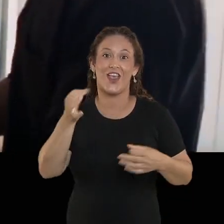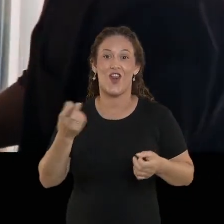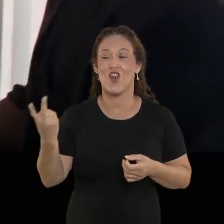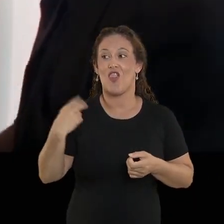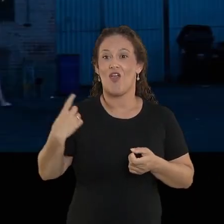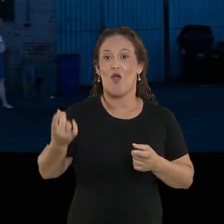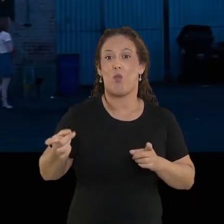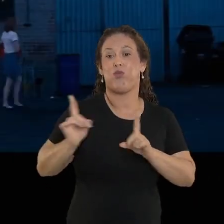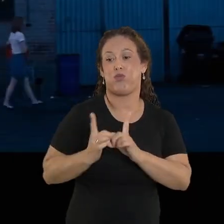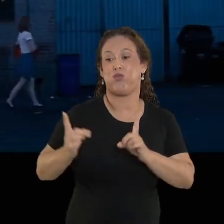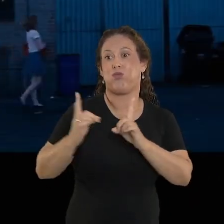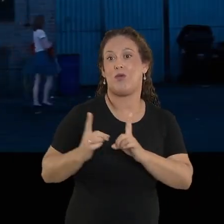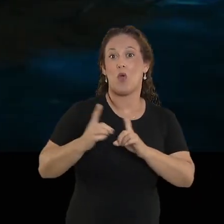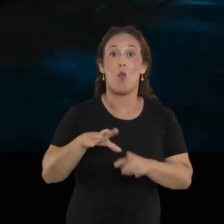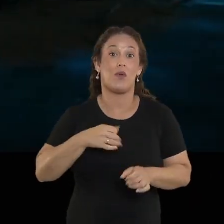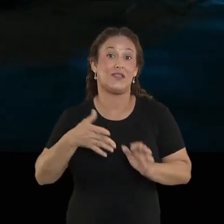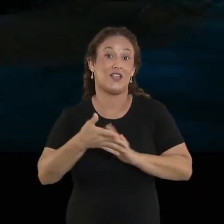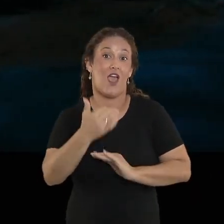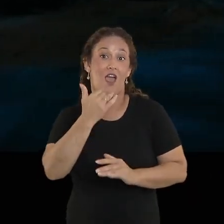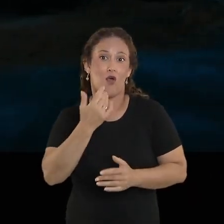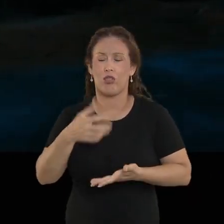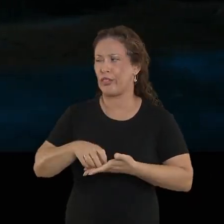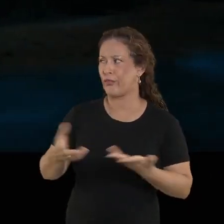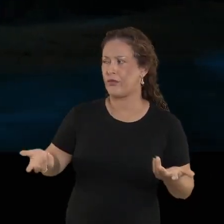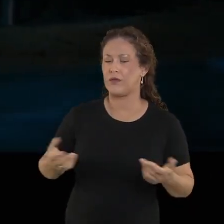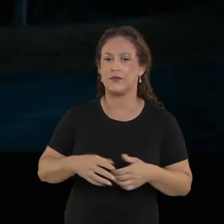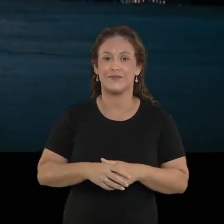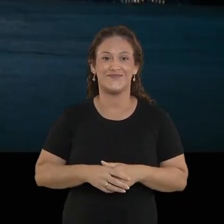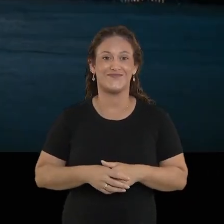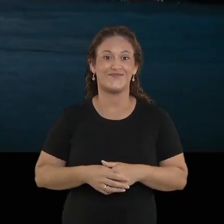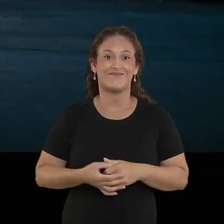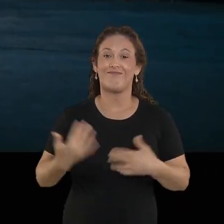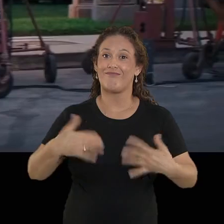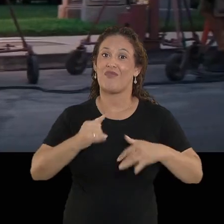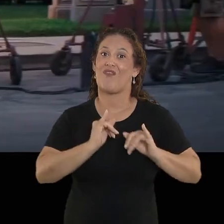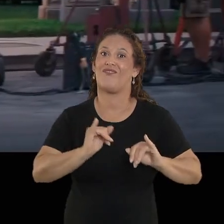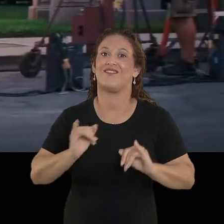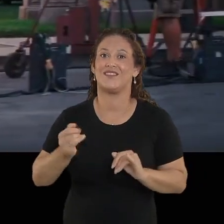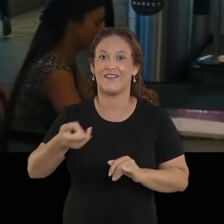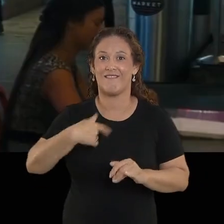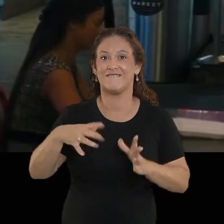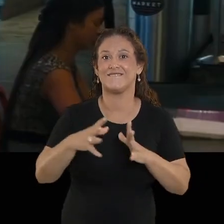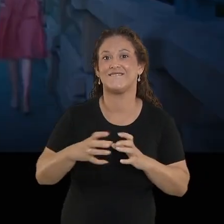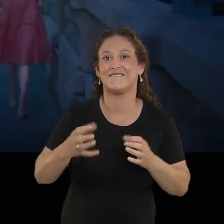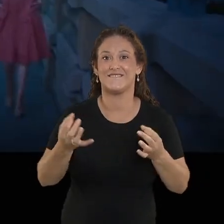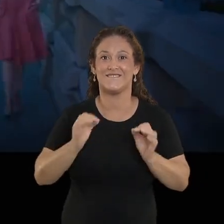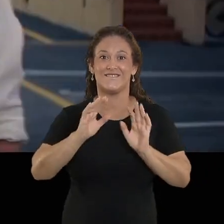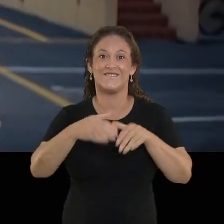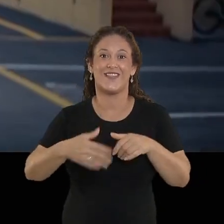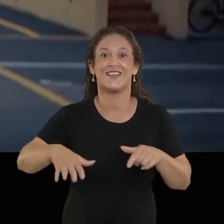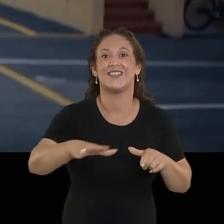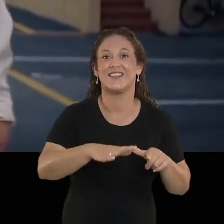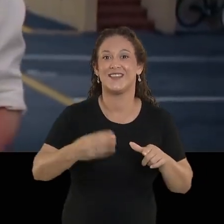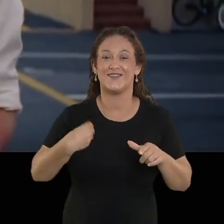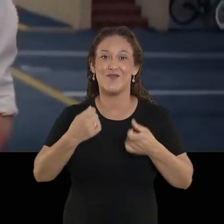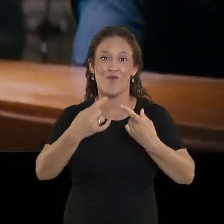Es curioso que hayamos coincidido tantas veces. Quizás signifique algo. Lo dudo. Sí, no lo creo. Con tanta fiesta, nos han entrado